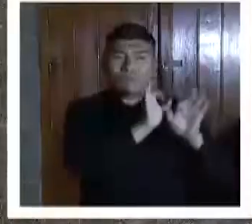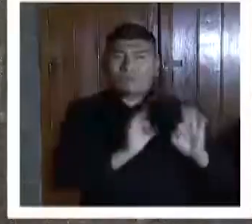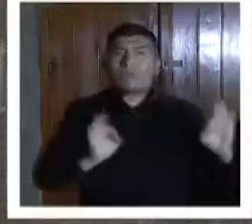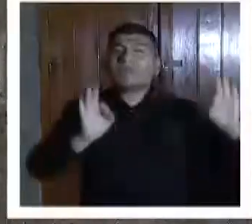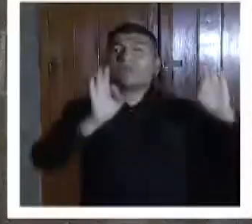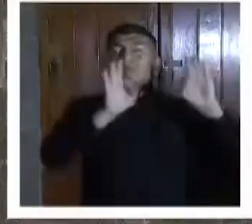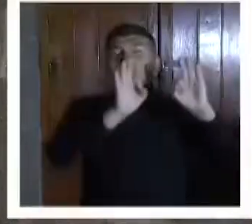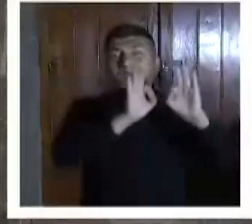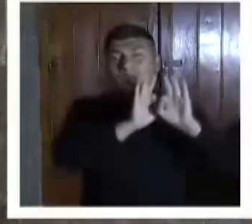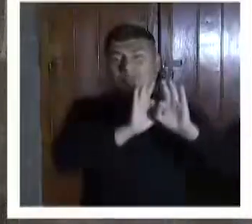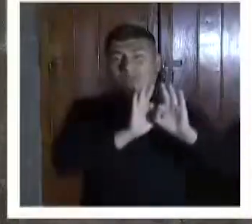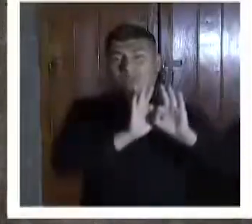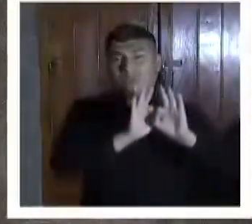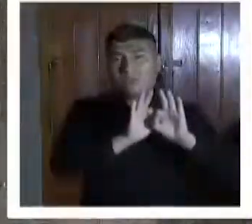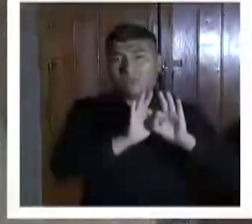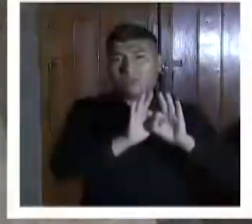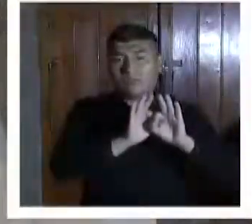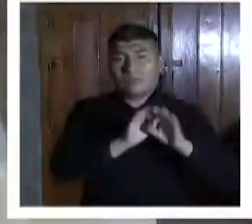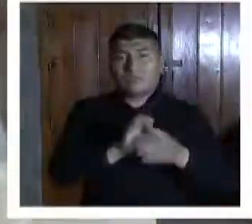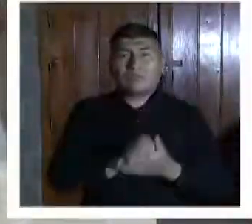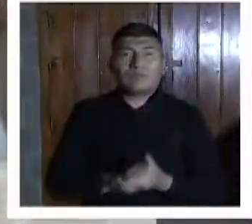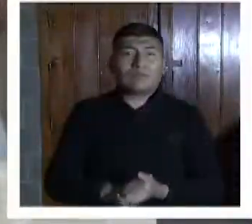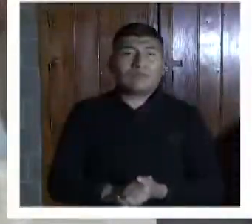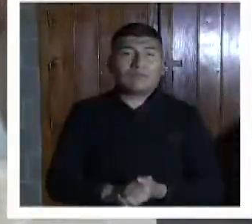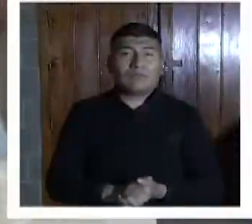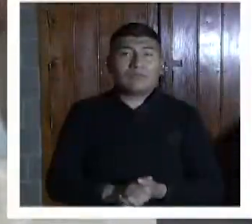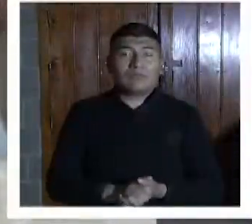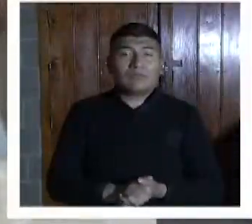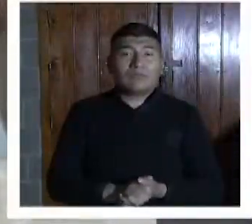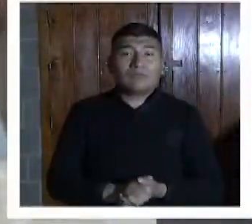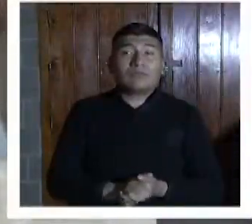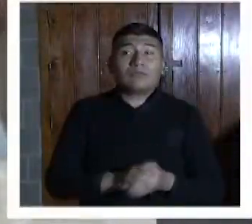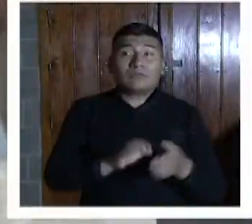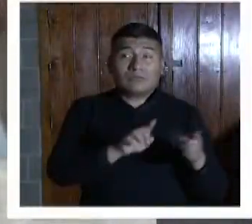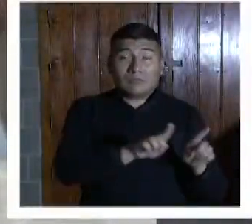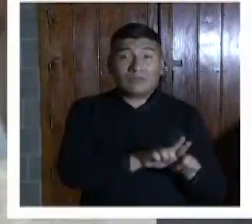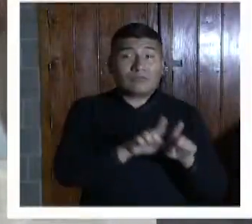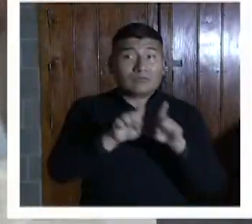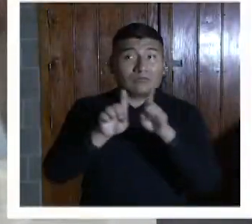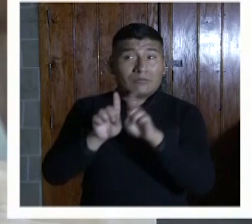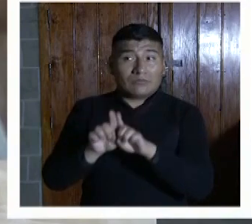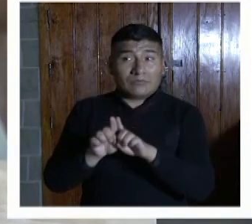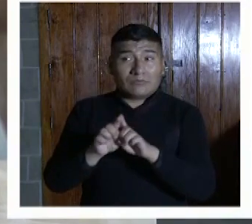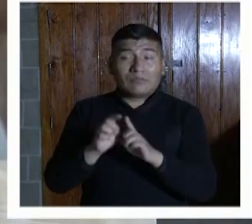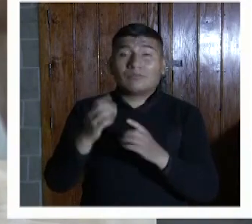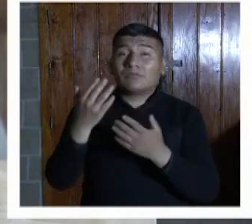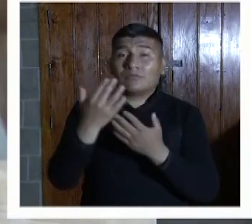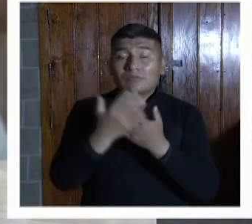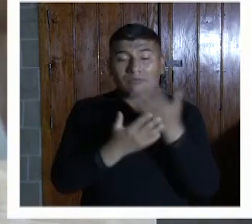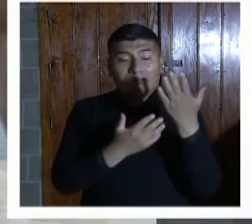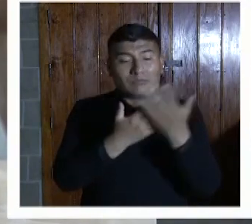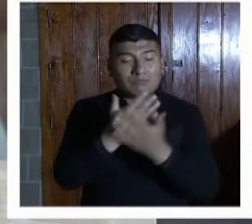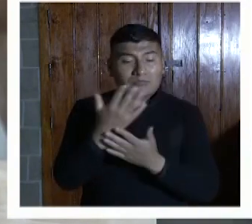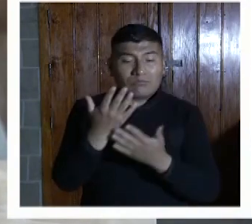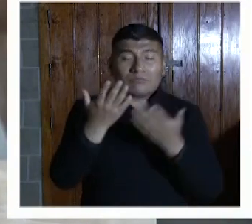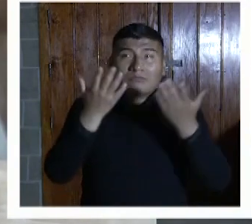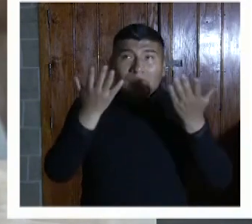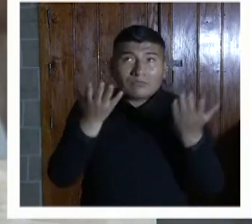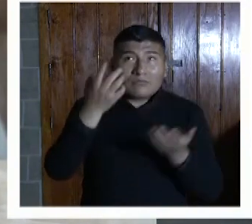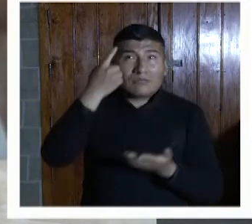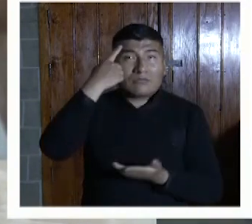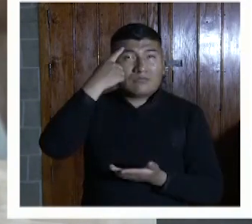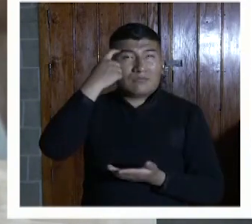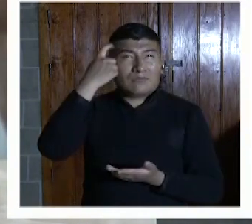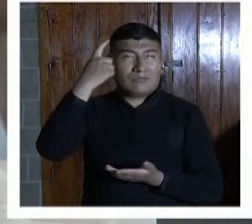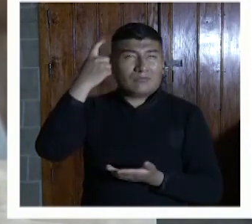abrir la mente, las manos, dejar que se nos llene de sueños,